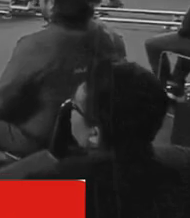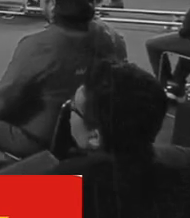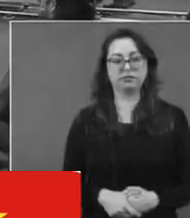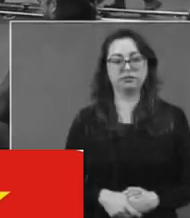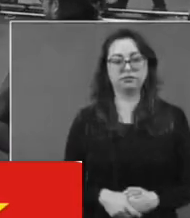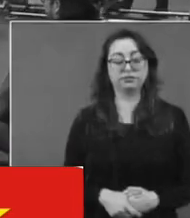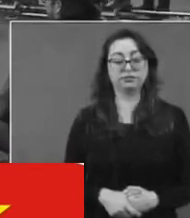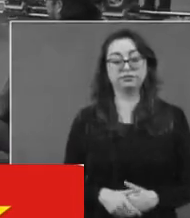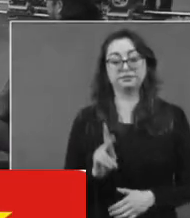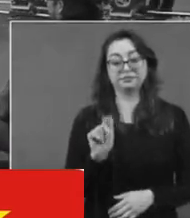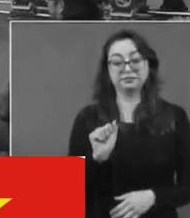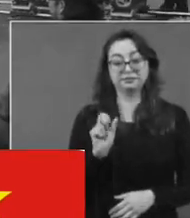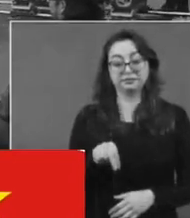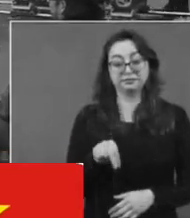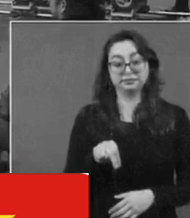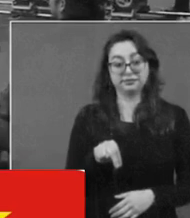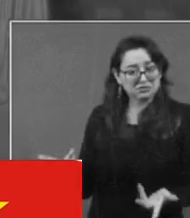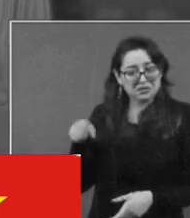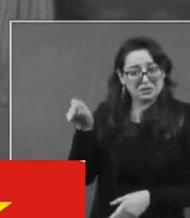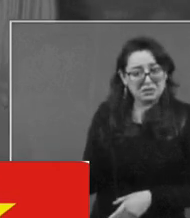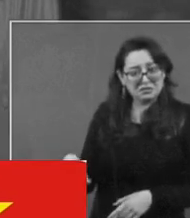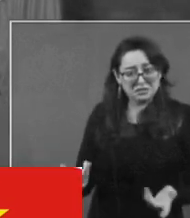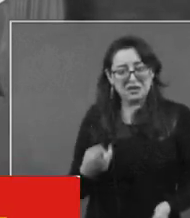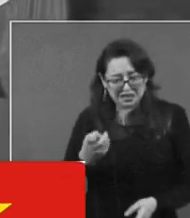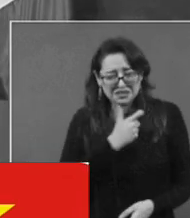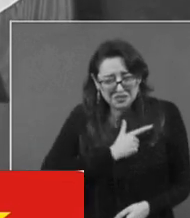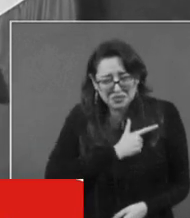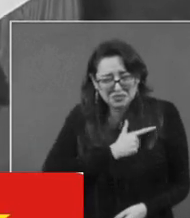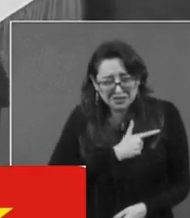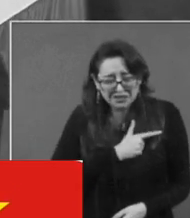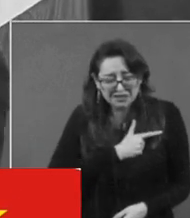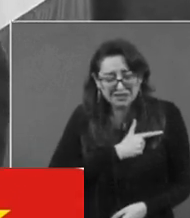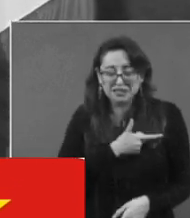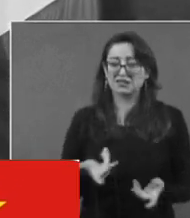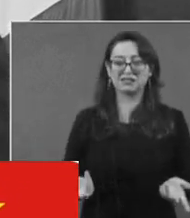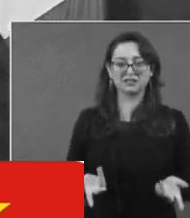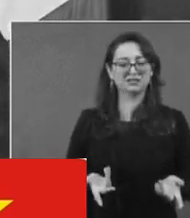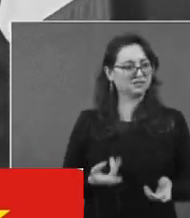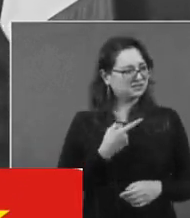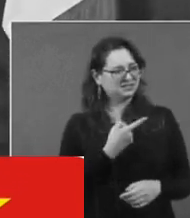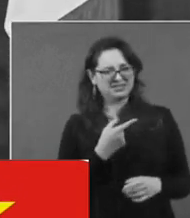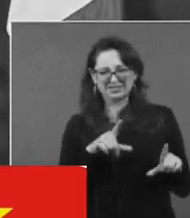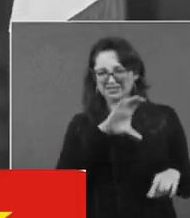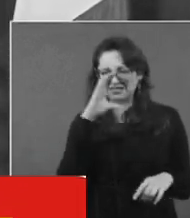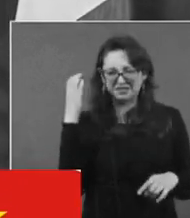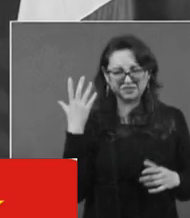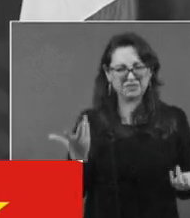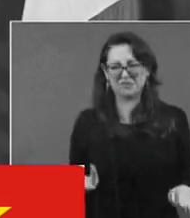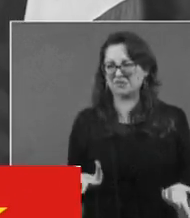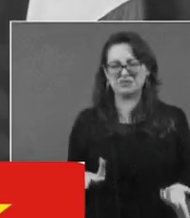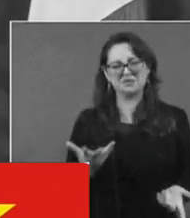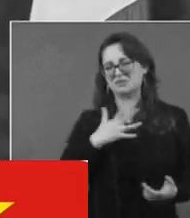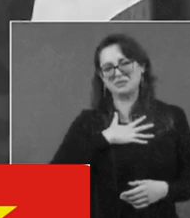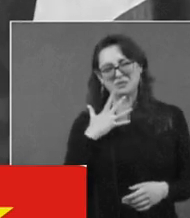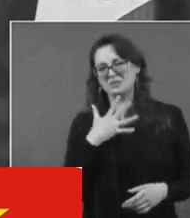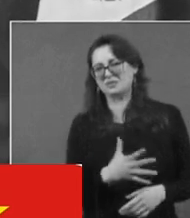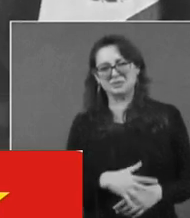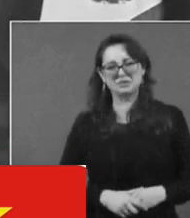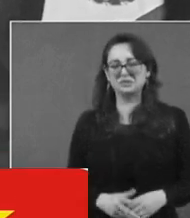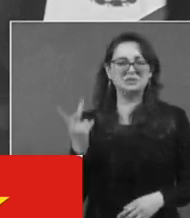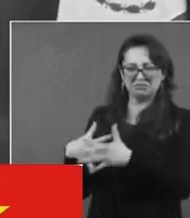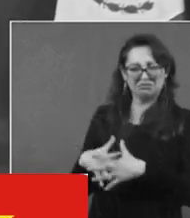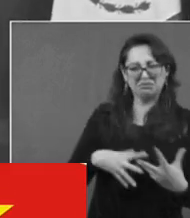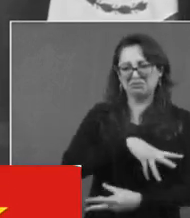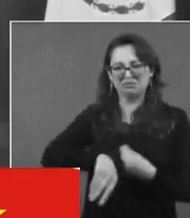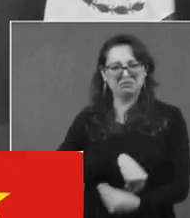mano. Es el del PAN, que es Moreira. ¿Esto? ¿Qué es este? Una promiscuidad